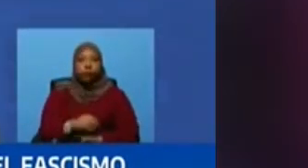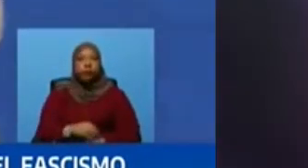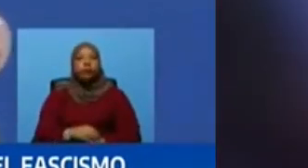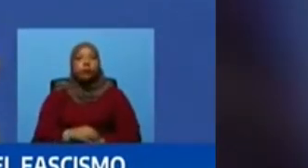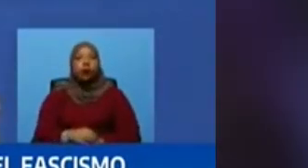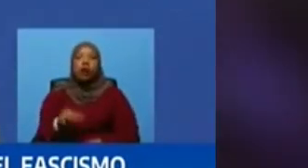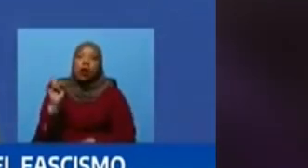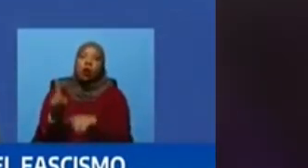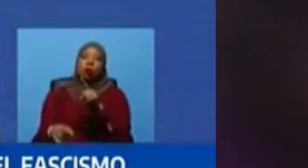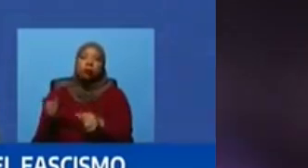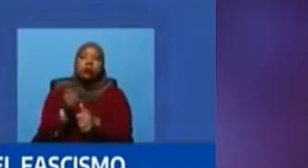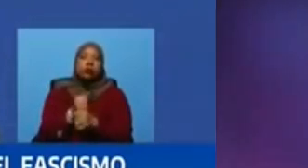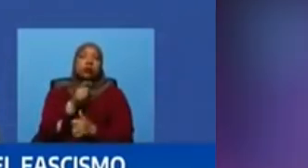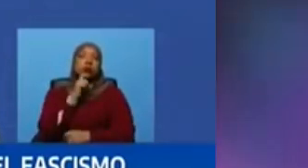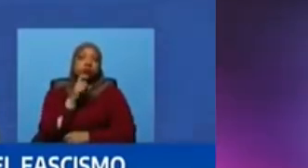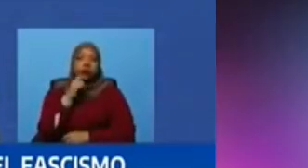lo que pudiera conseguir?